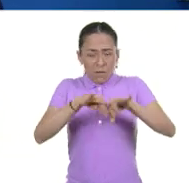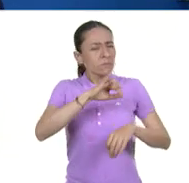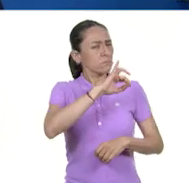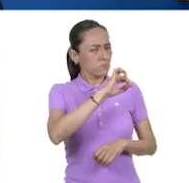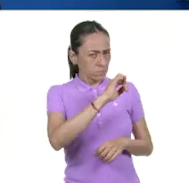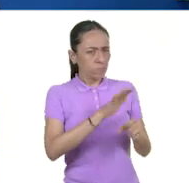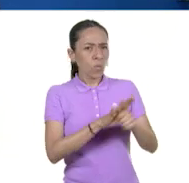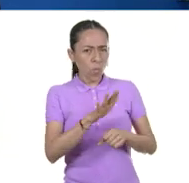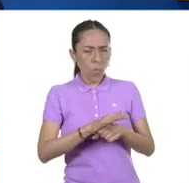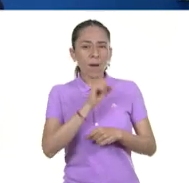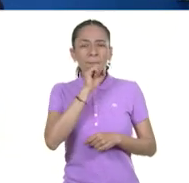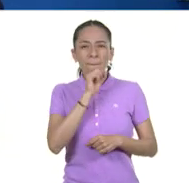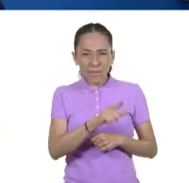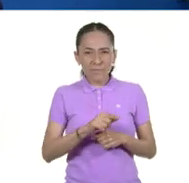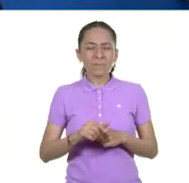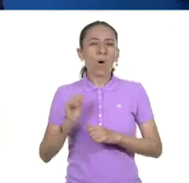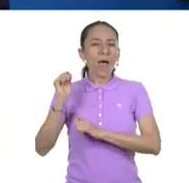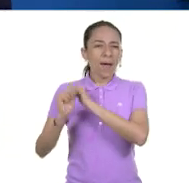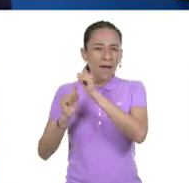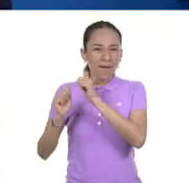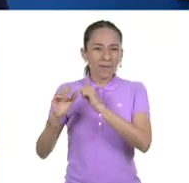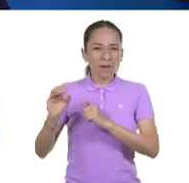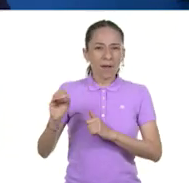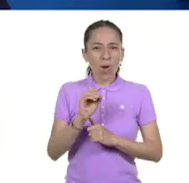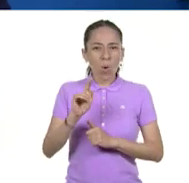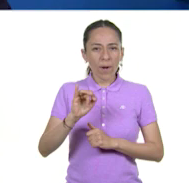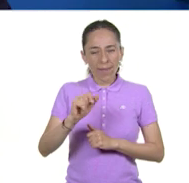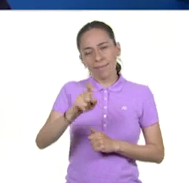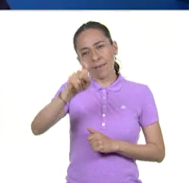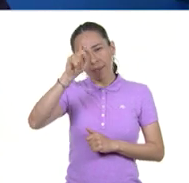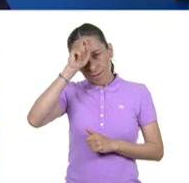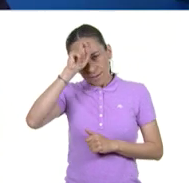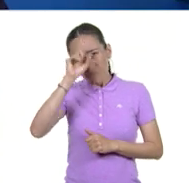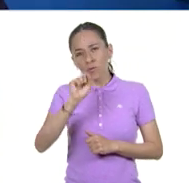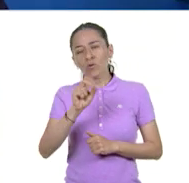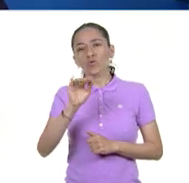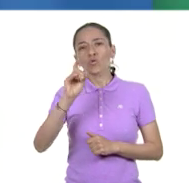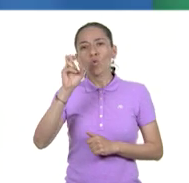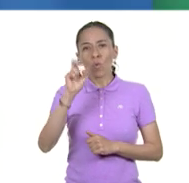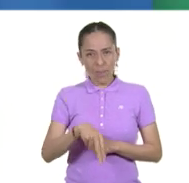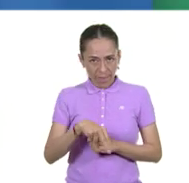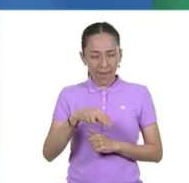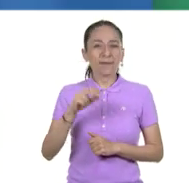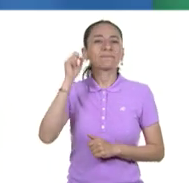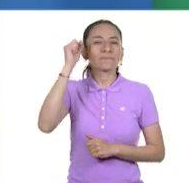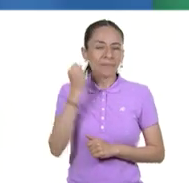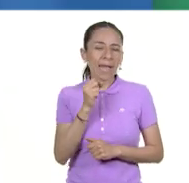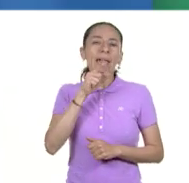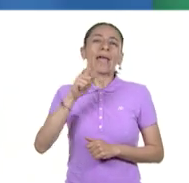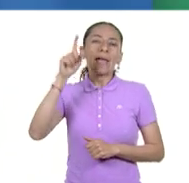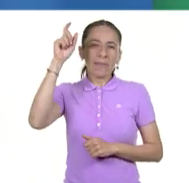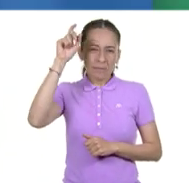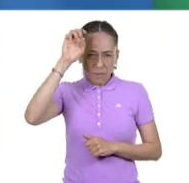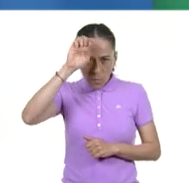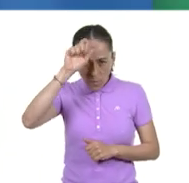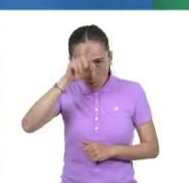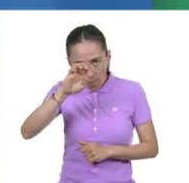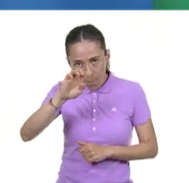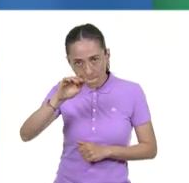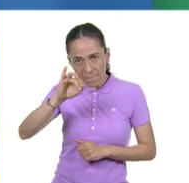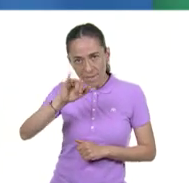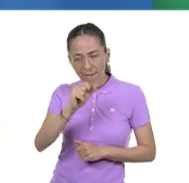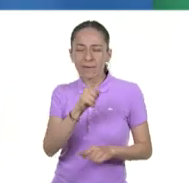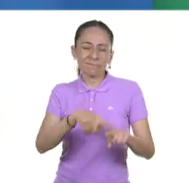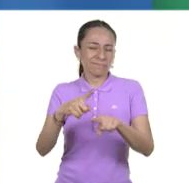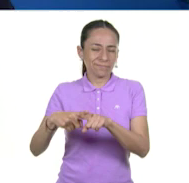los países del oriente africano como Egipto, Sudán, Etiopía y Somalia, hacia los países petroleros de Asia como